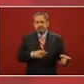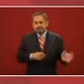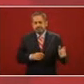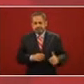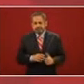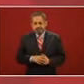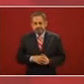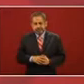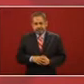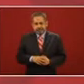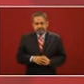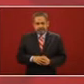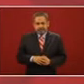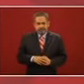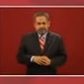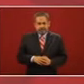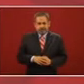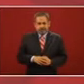pues